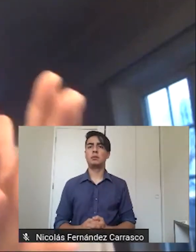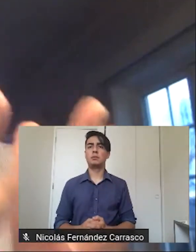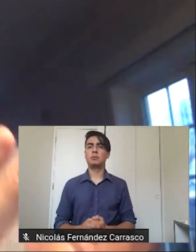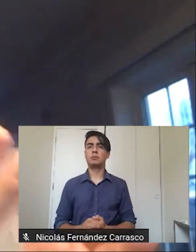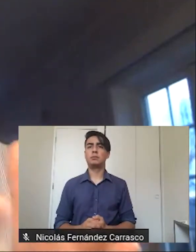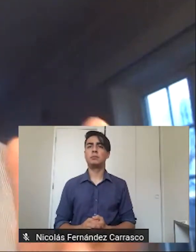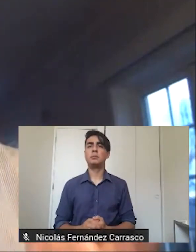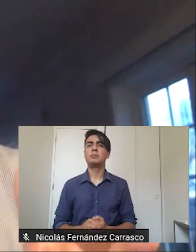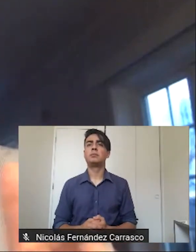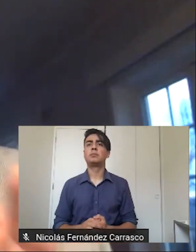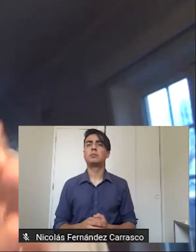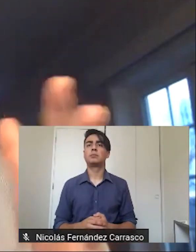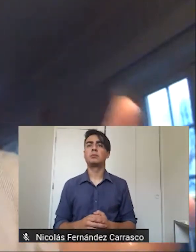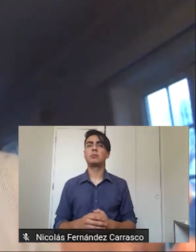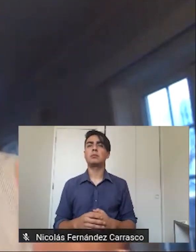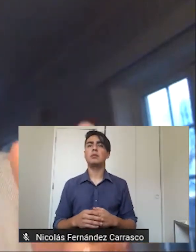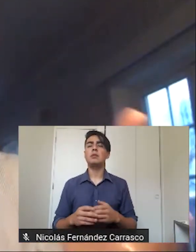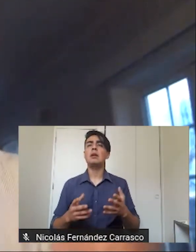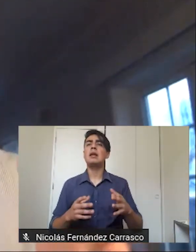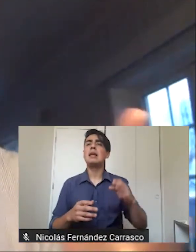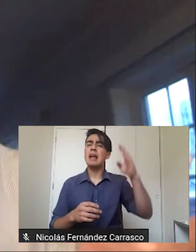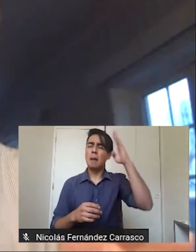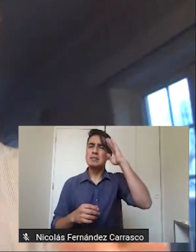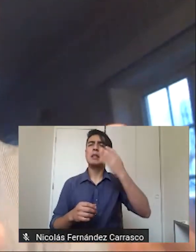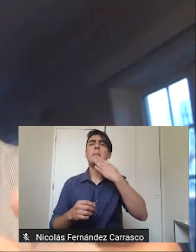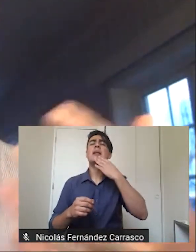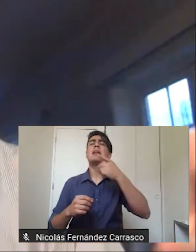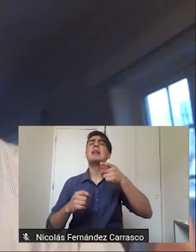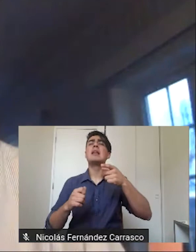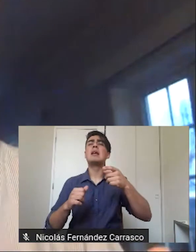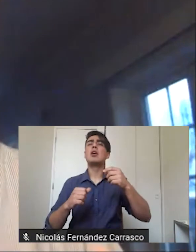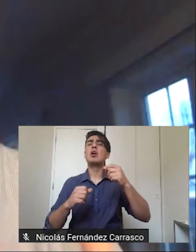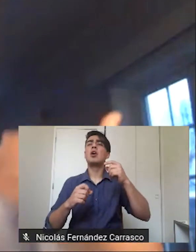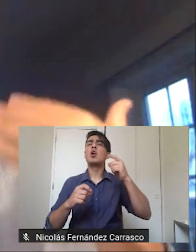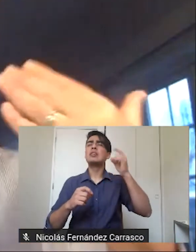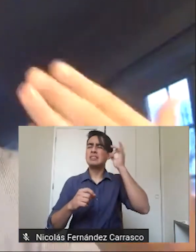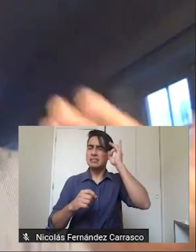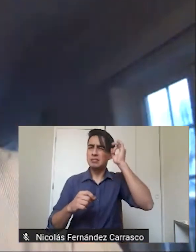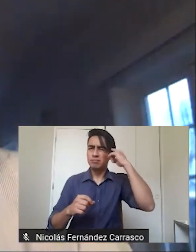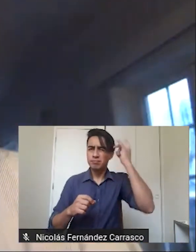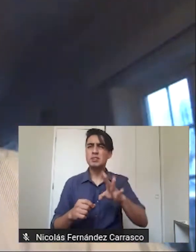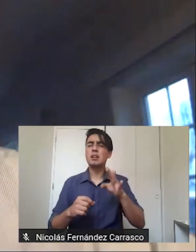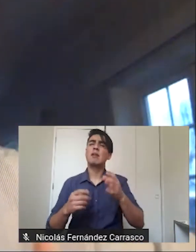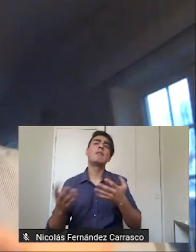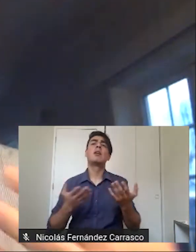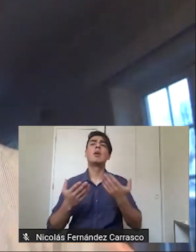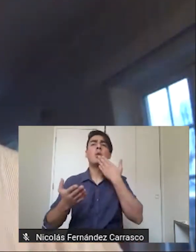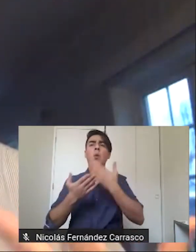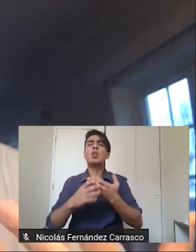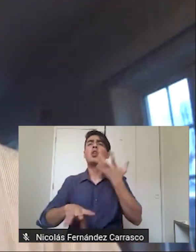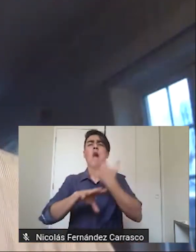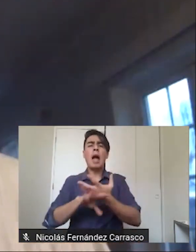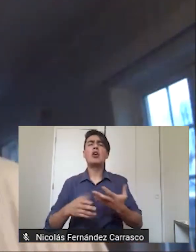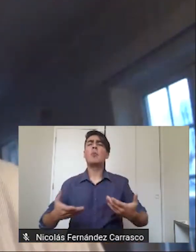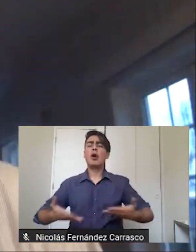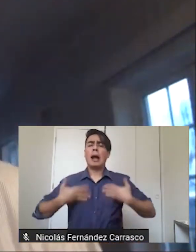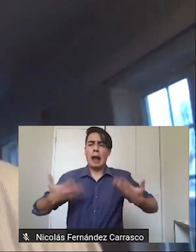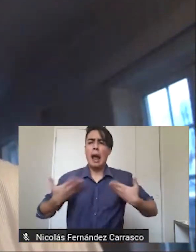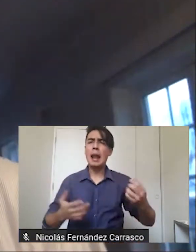La capacidad y el conocimiento son fáciles de obtener cuando hay recursos, cuando hay conocimiento, cuando hay ganas de